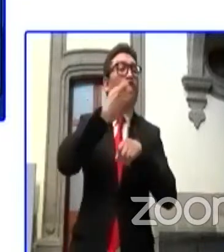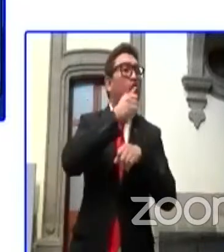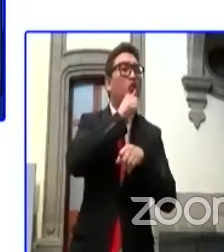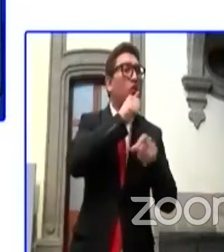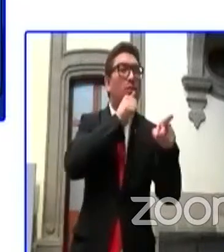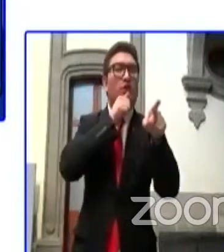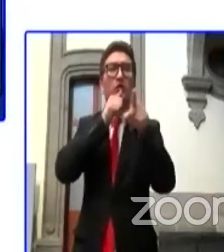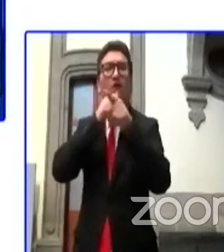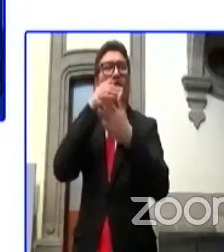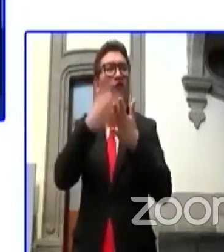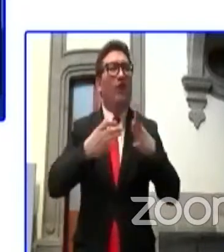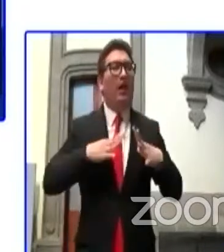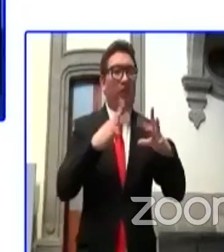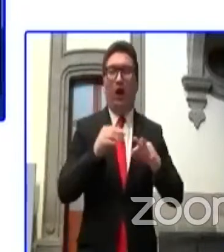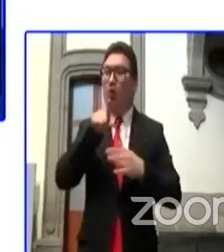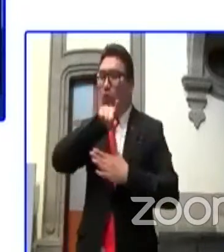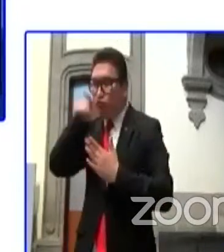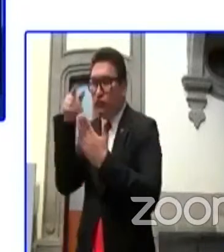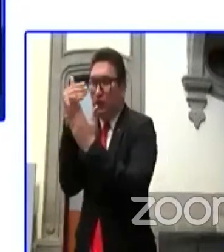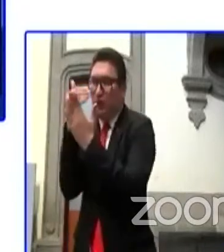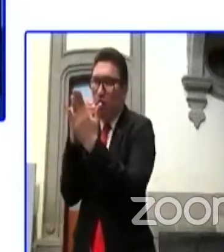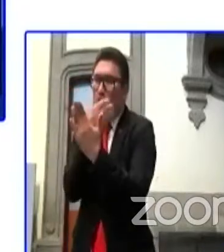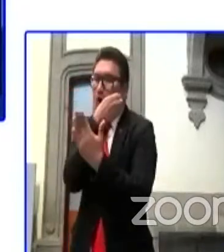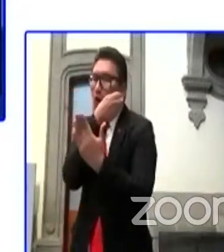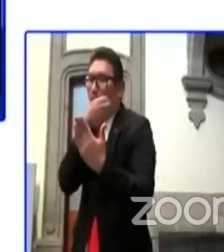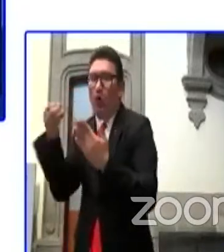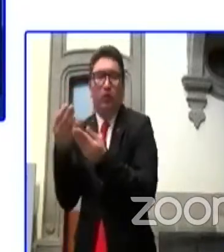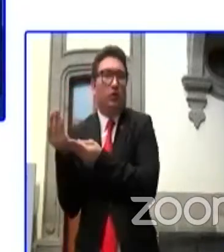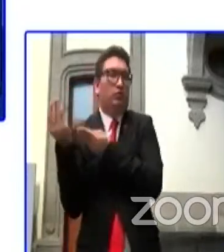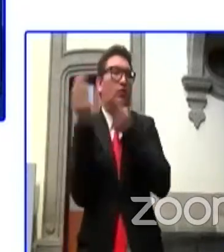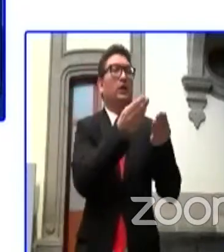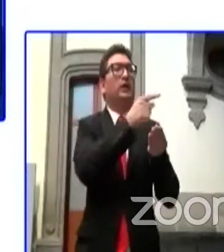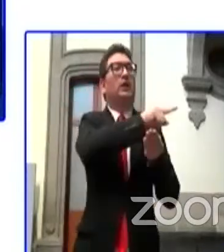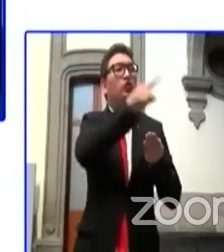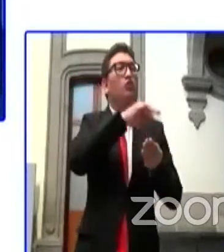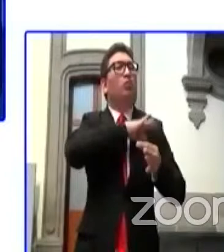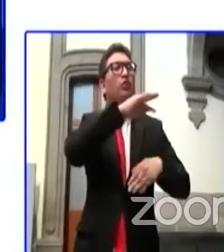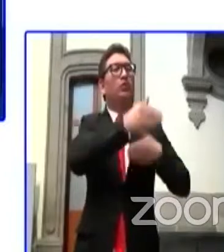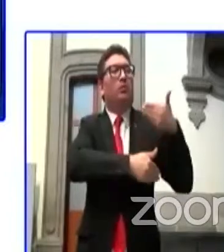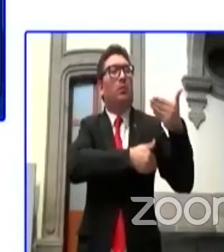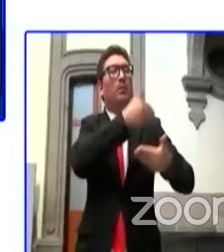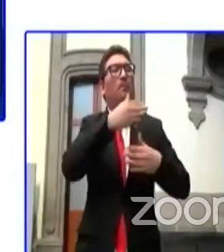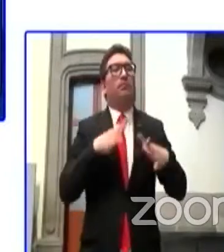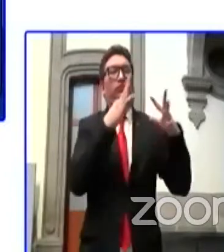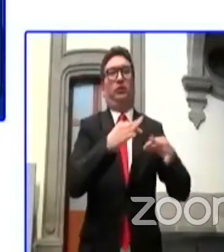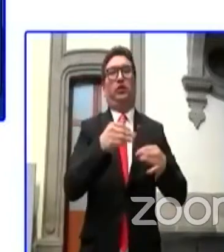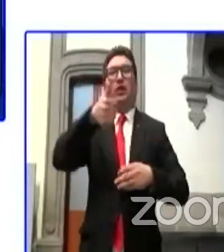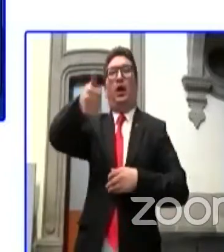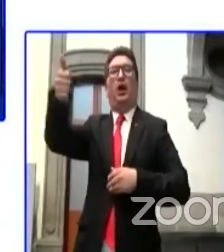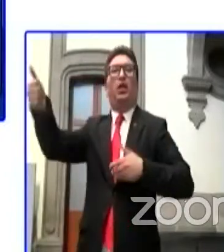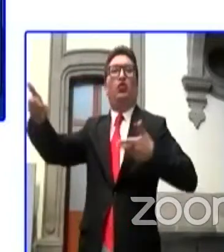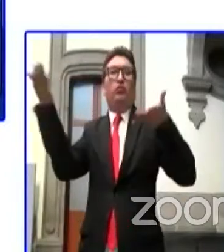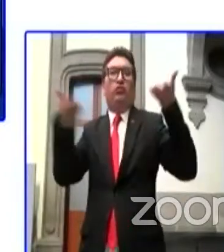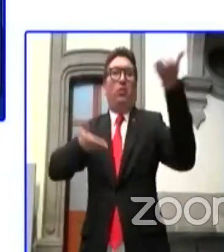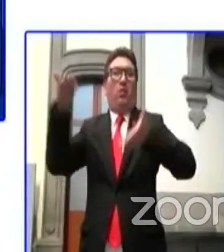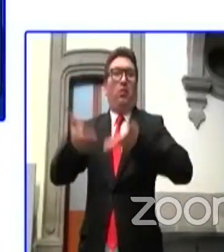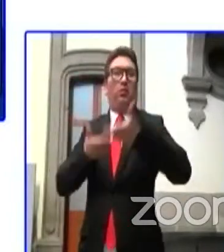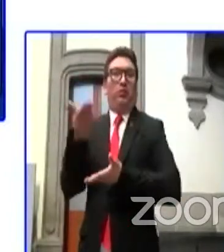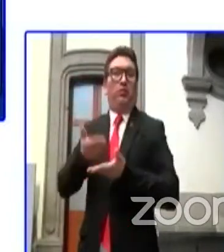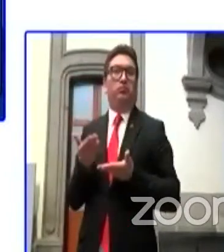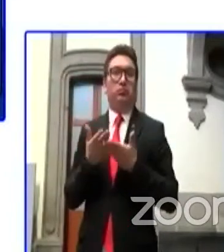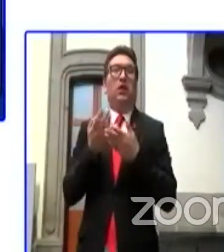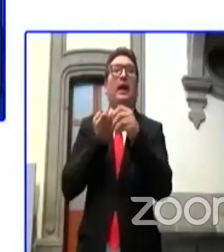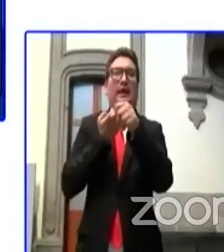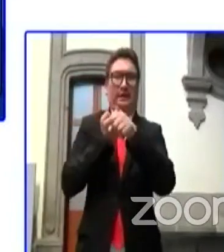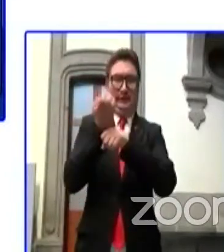yo les doy ya no padezcan y tengan un manual de procedimientos. Cada uno aporta y se tendrá que tropicalizar en cada estado, pero